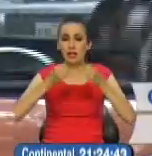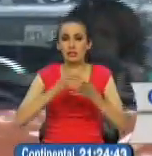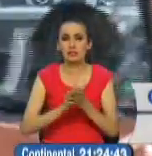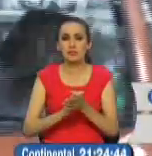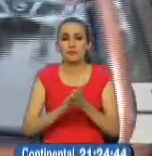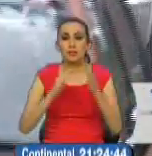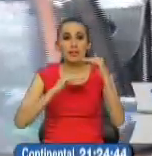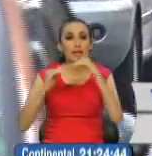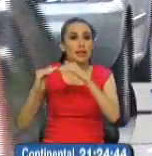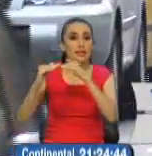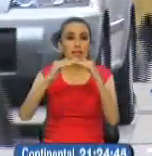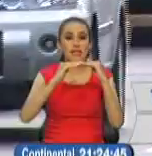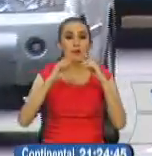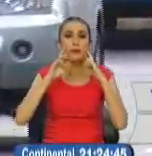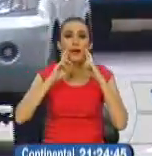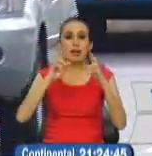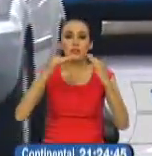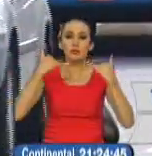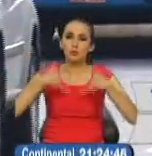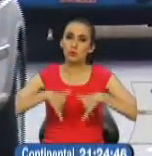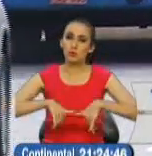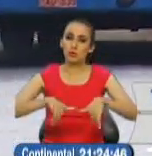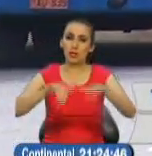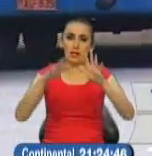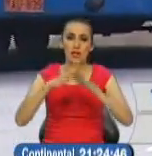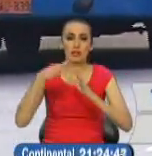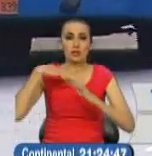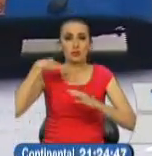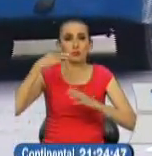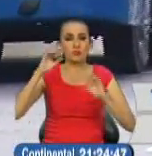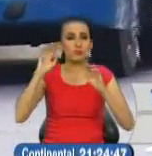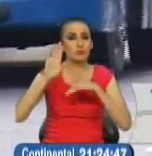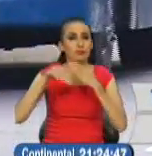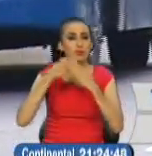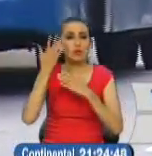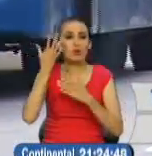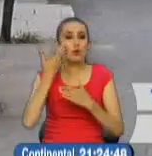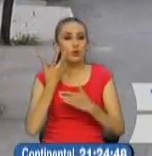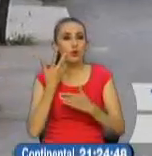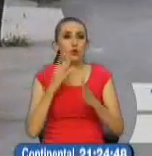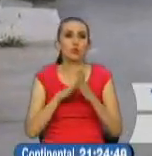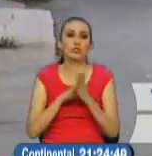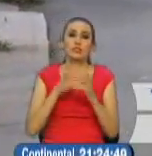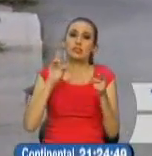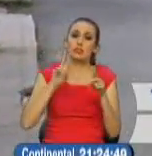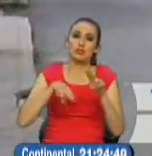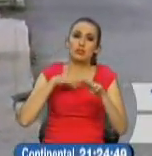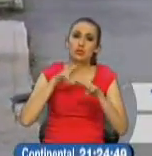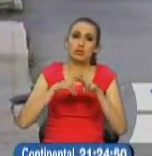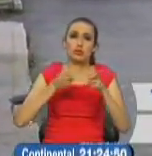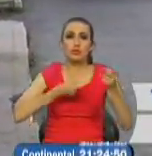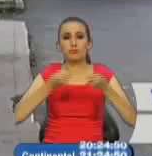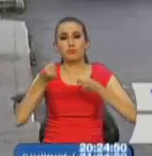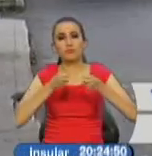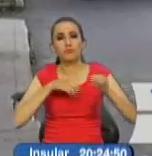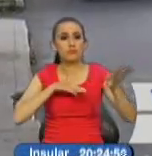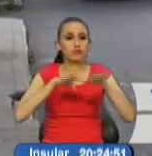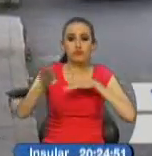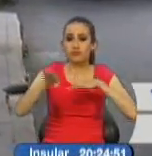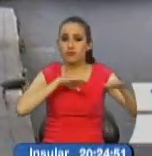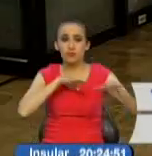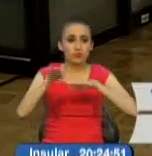que, como resultado, ha permitido continuar con un comportamiento ya casi cotidiano entre los transportistas, como son los denominados correteos, consideran